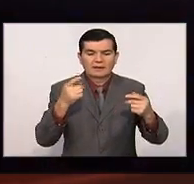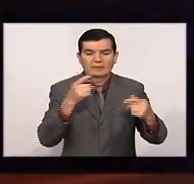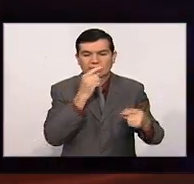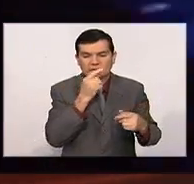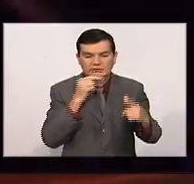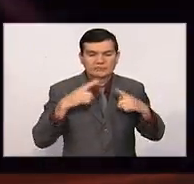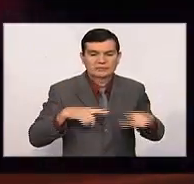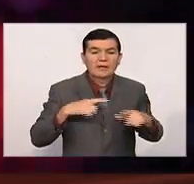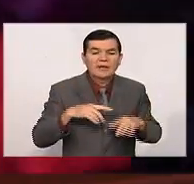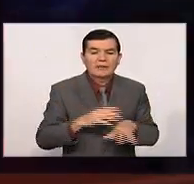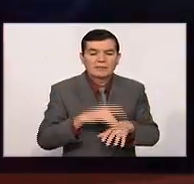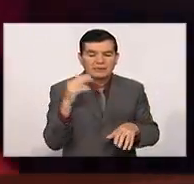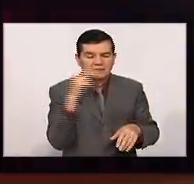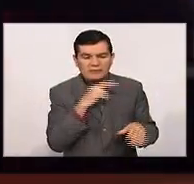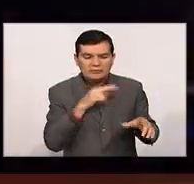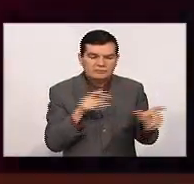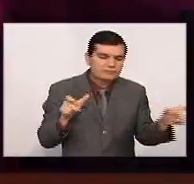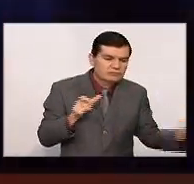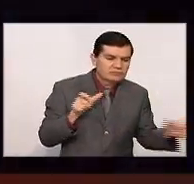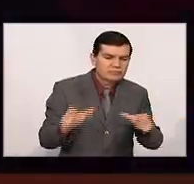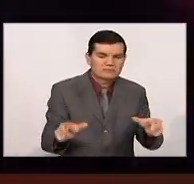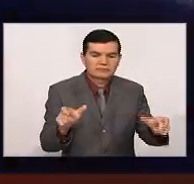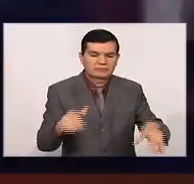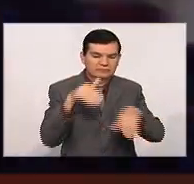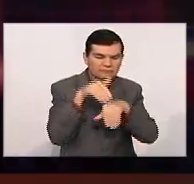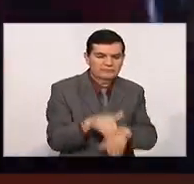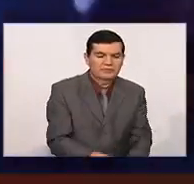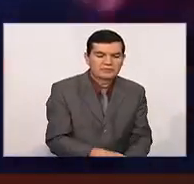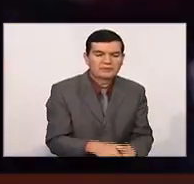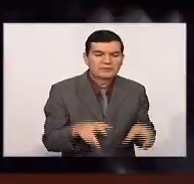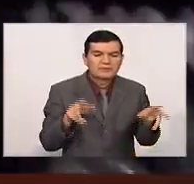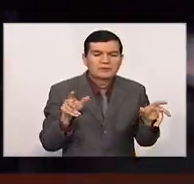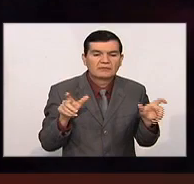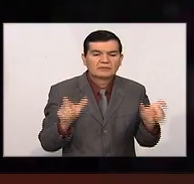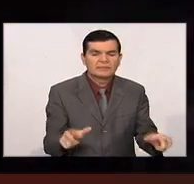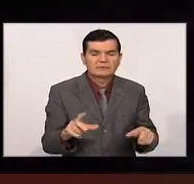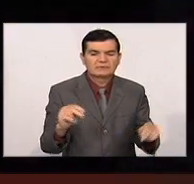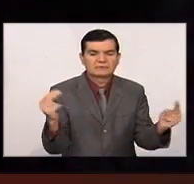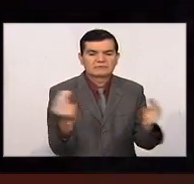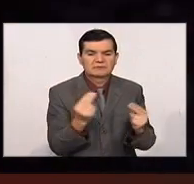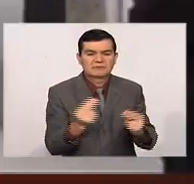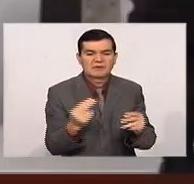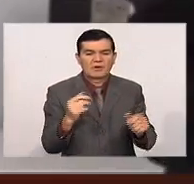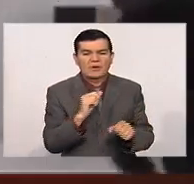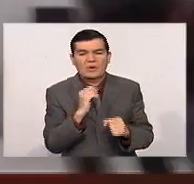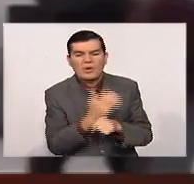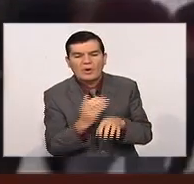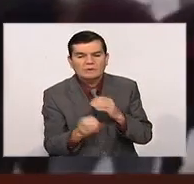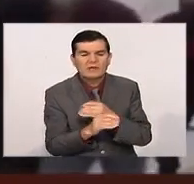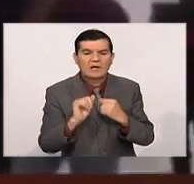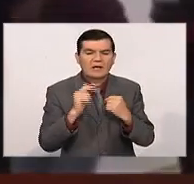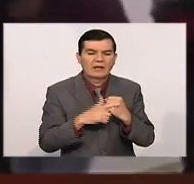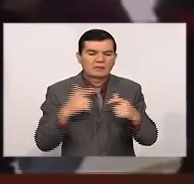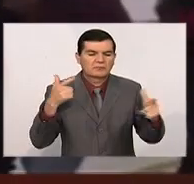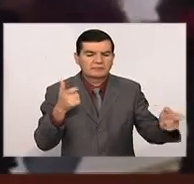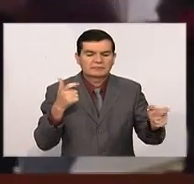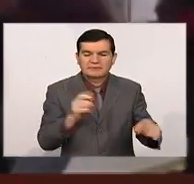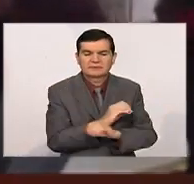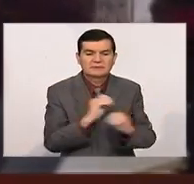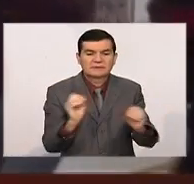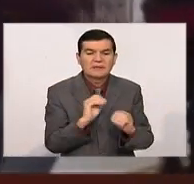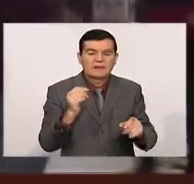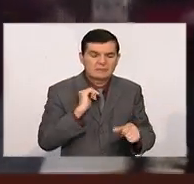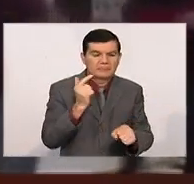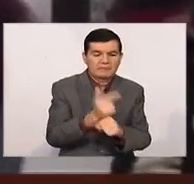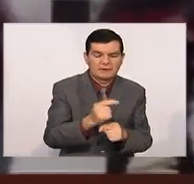uniformados, pero en una rápida acción fueron sometidos sin la necesidad de efectuar un solo disparo. Se identificó